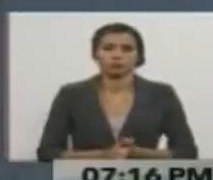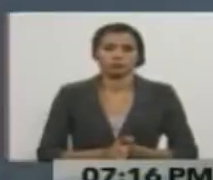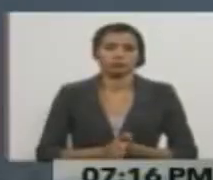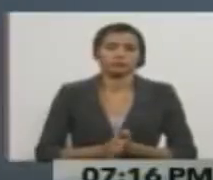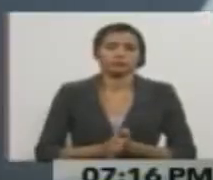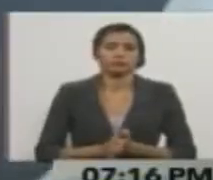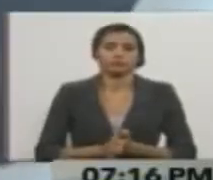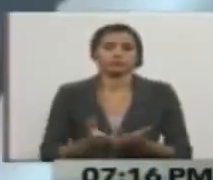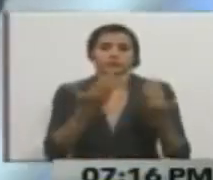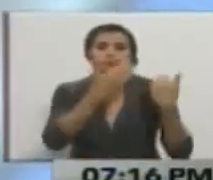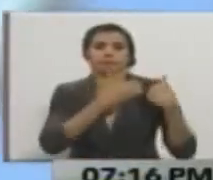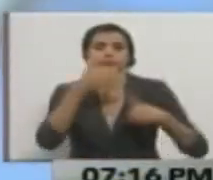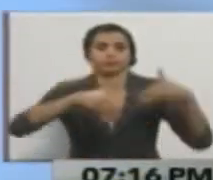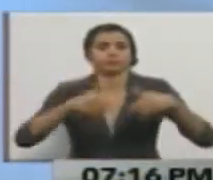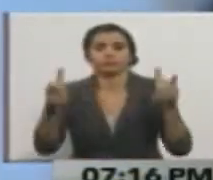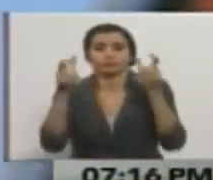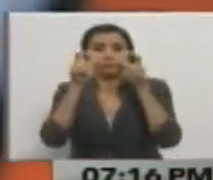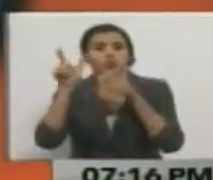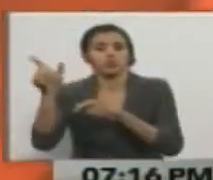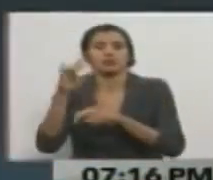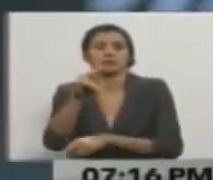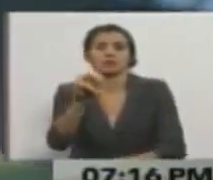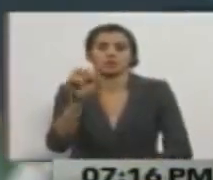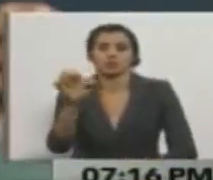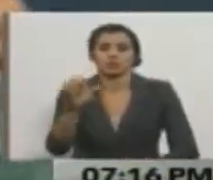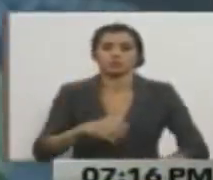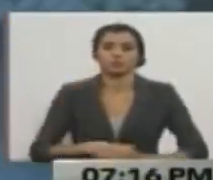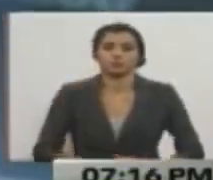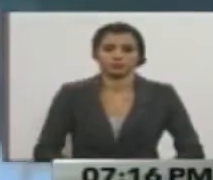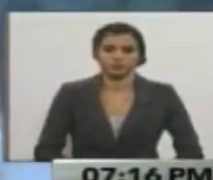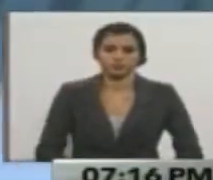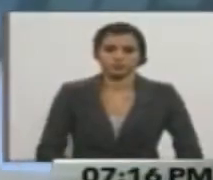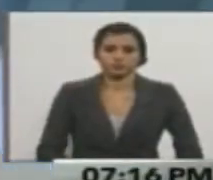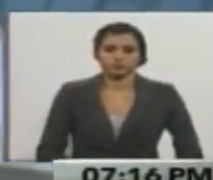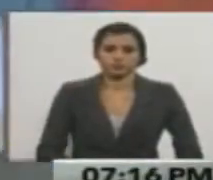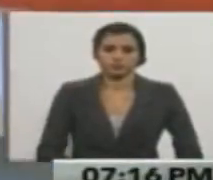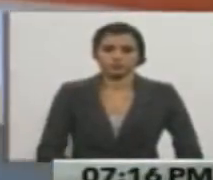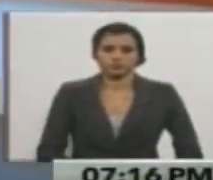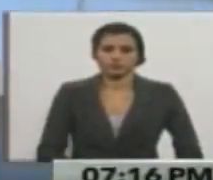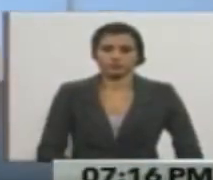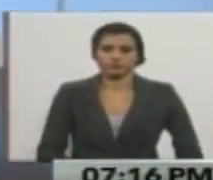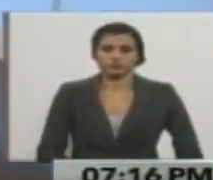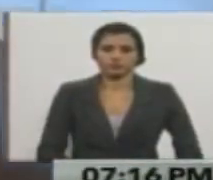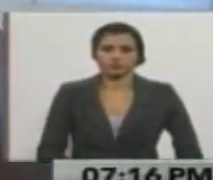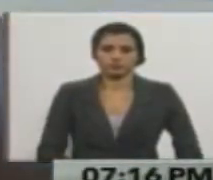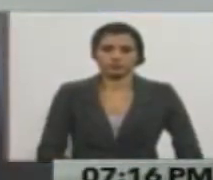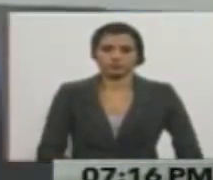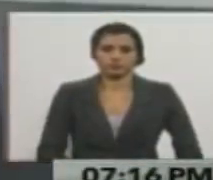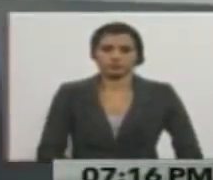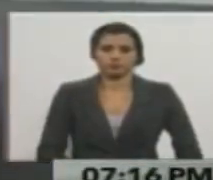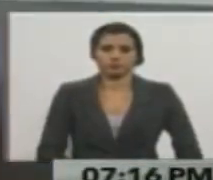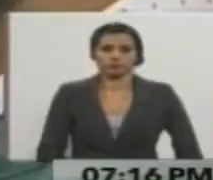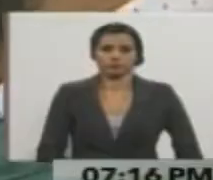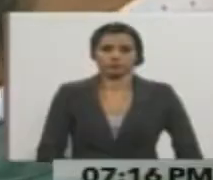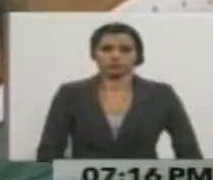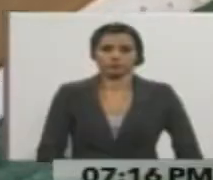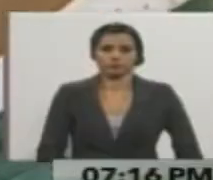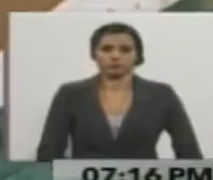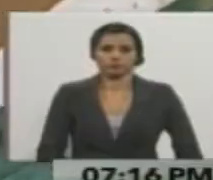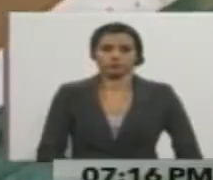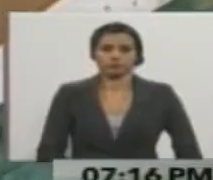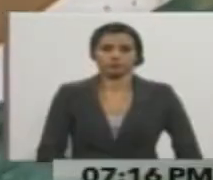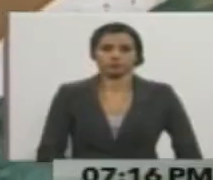Estamos hablando del Consejo Nacional Electoral, CNE, por sus